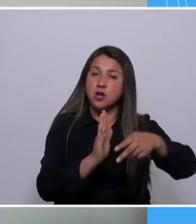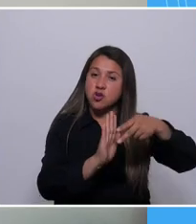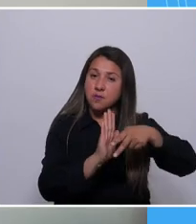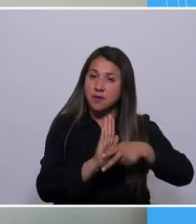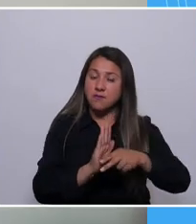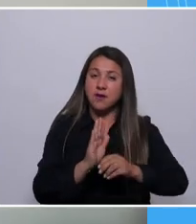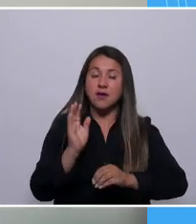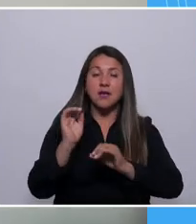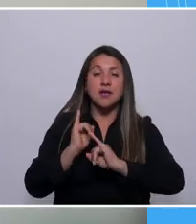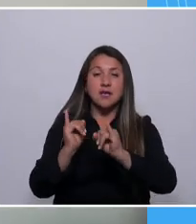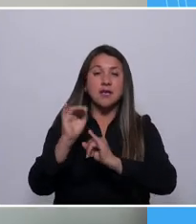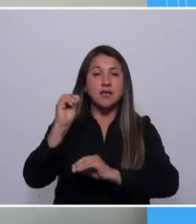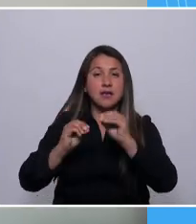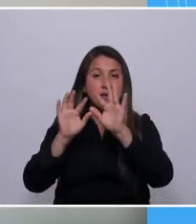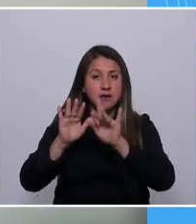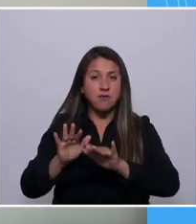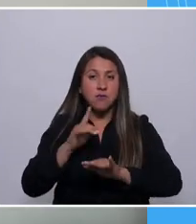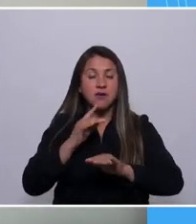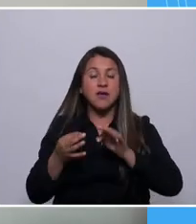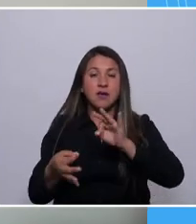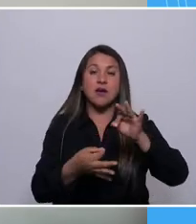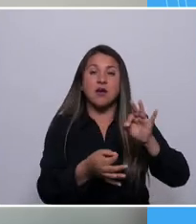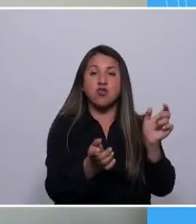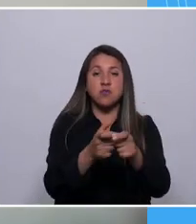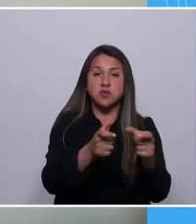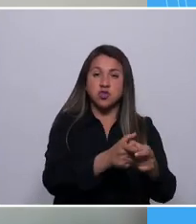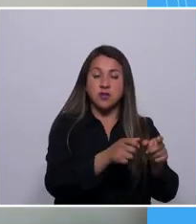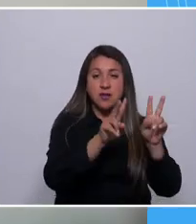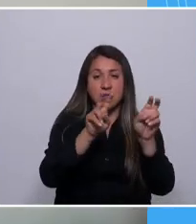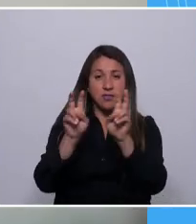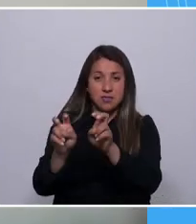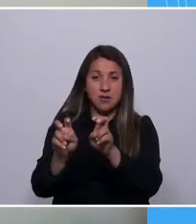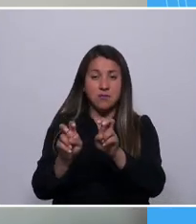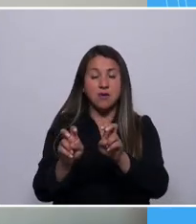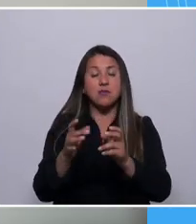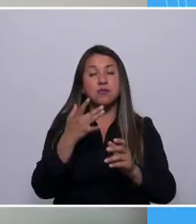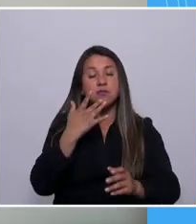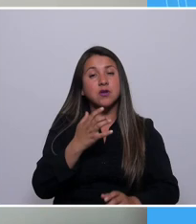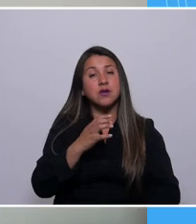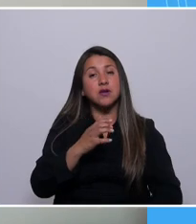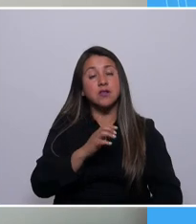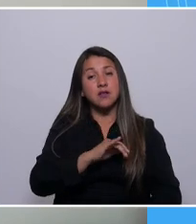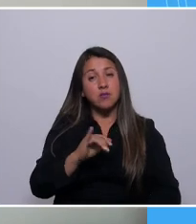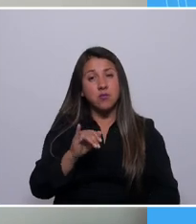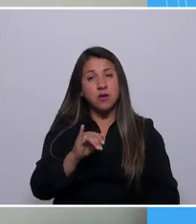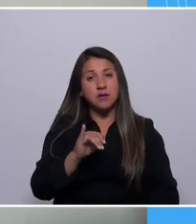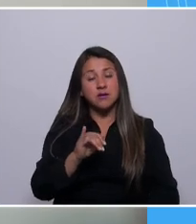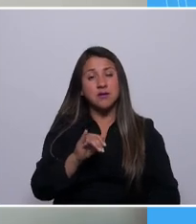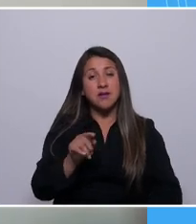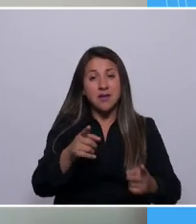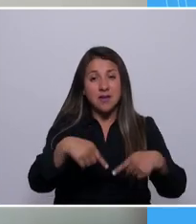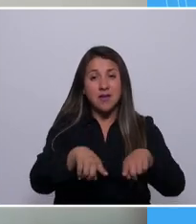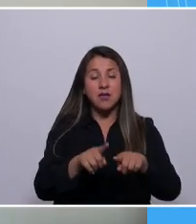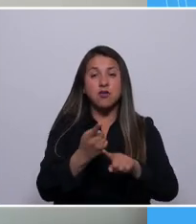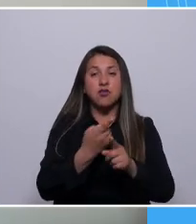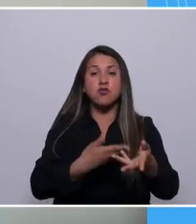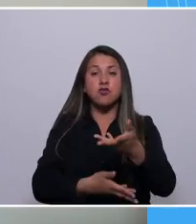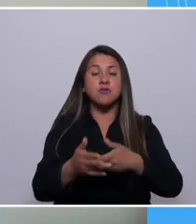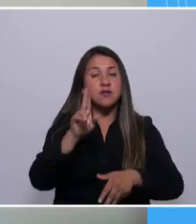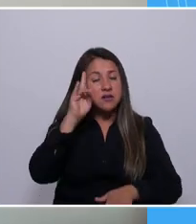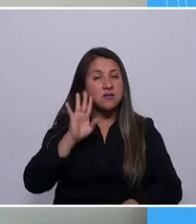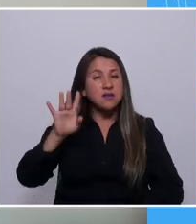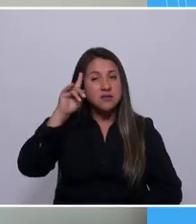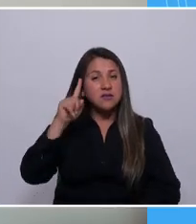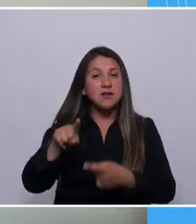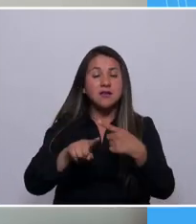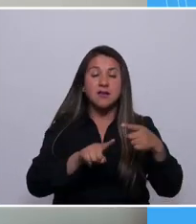deban ser entregados a las comisiones temáticas, para que consecuencialmente sean estas las que deliberen y reflexionen sobre las